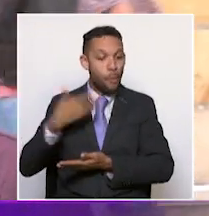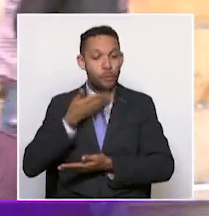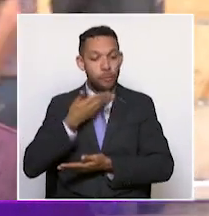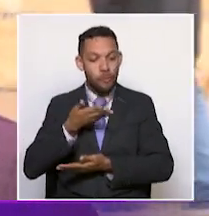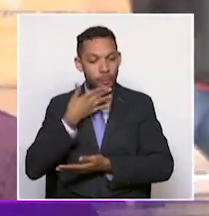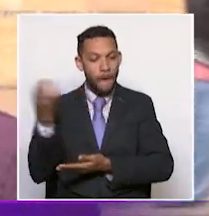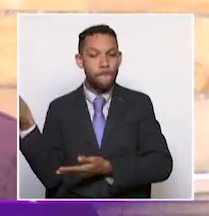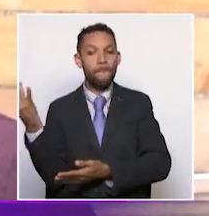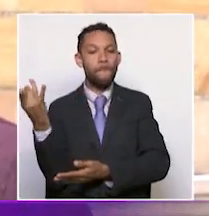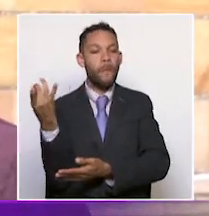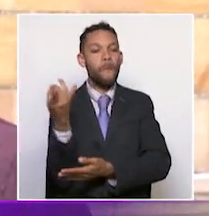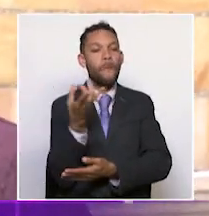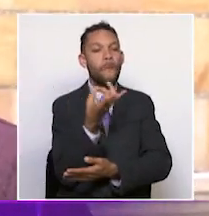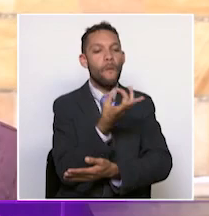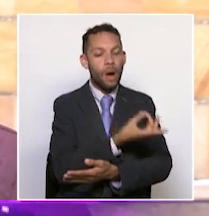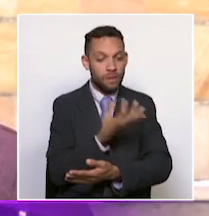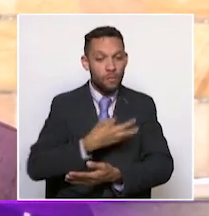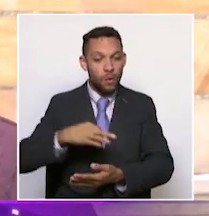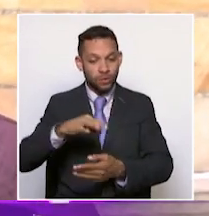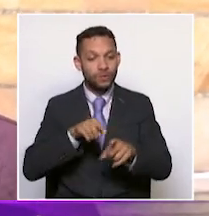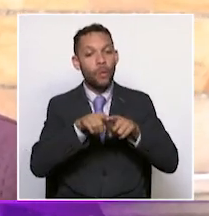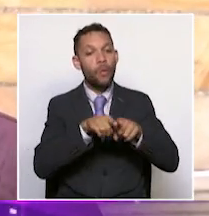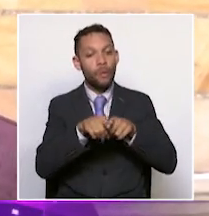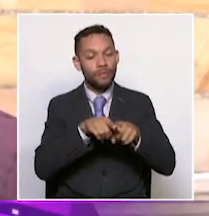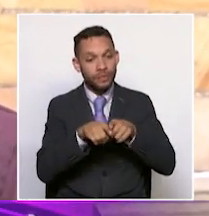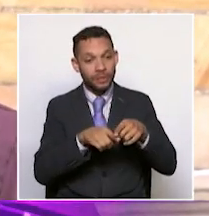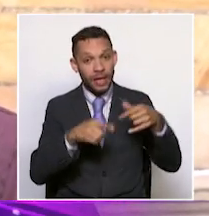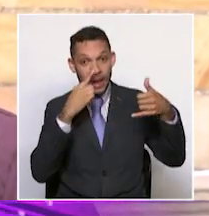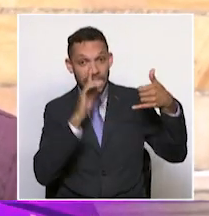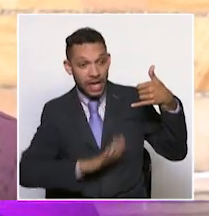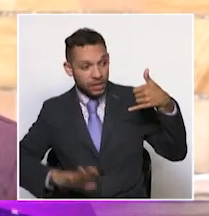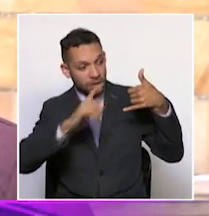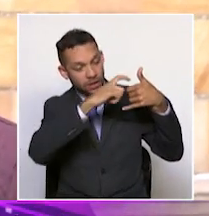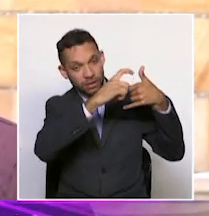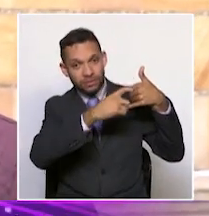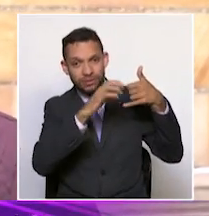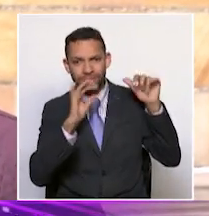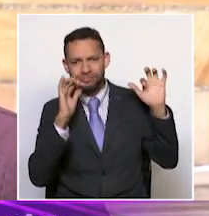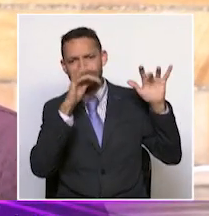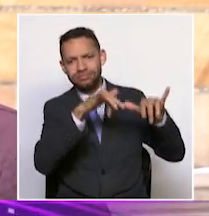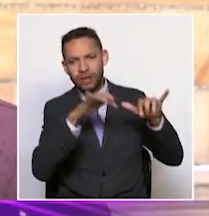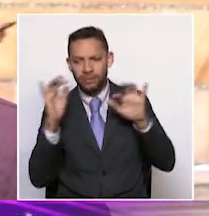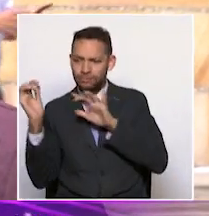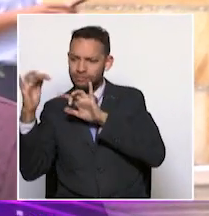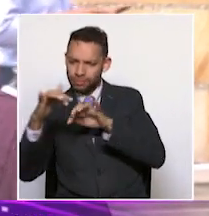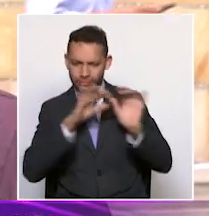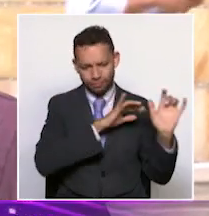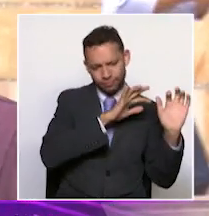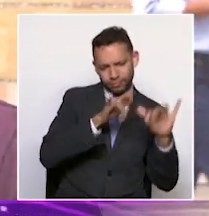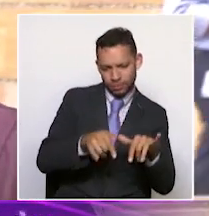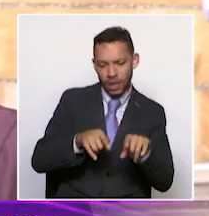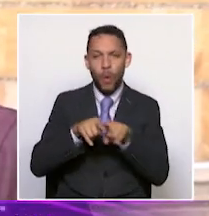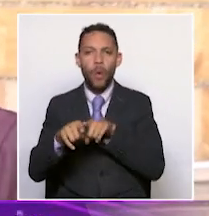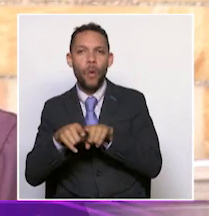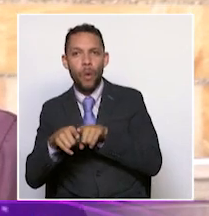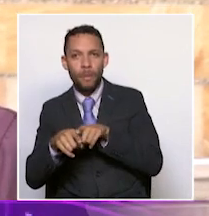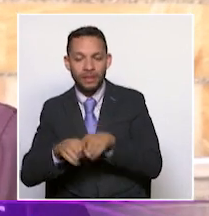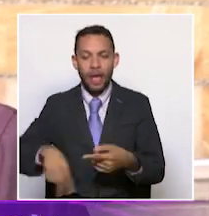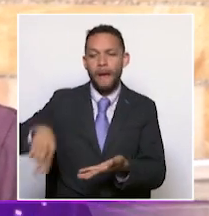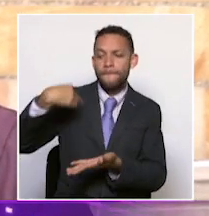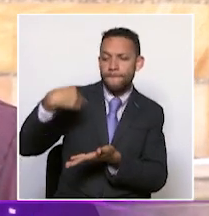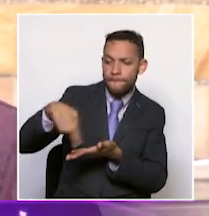de carnavales. Es un evento que reúne todos los principales carnavales, fiestas, encuentros y festivales a nivel